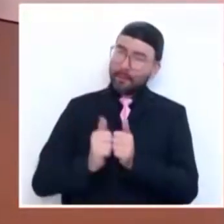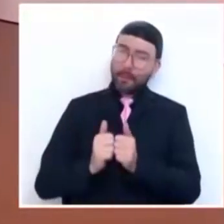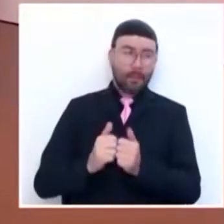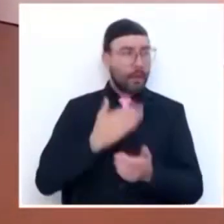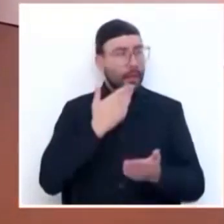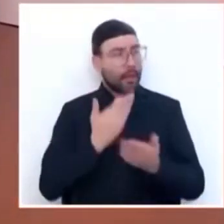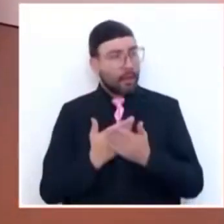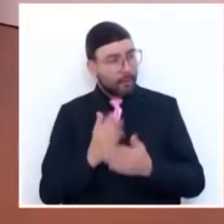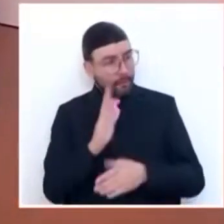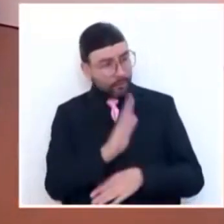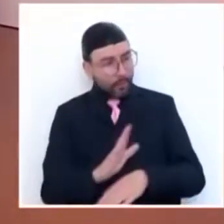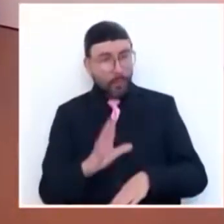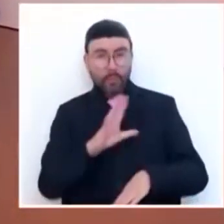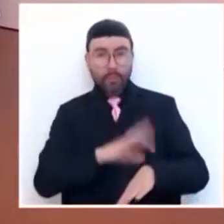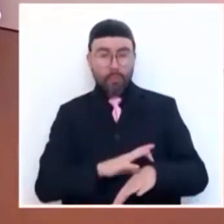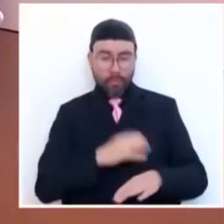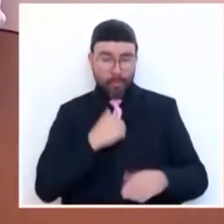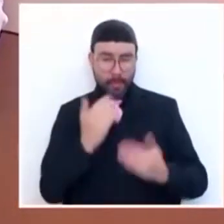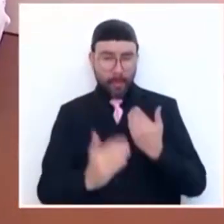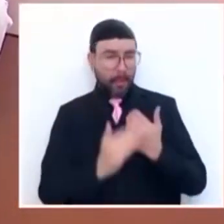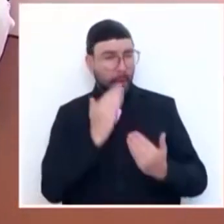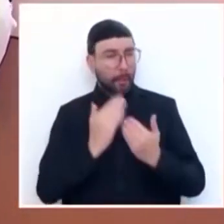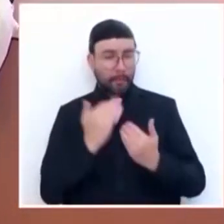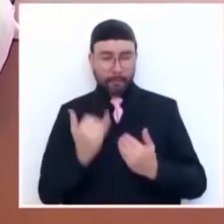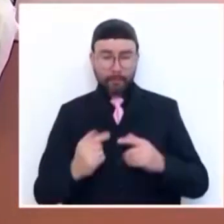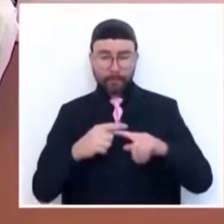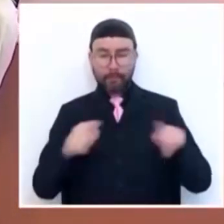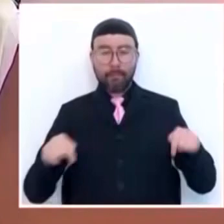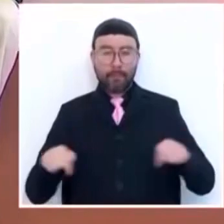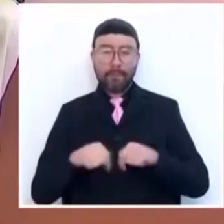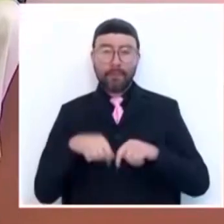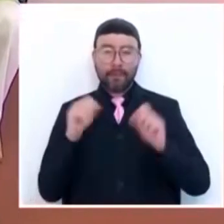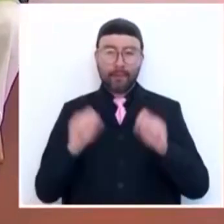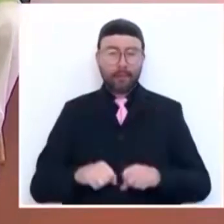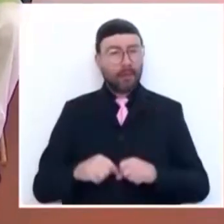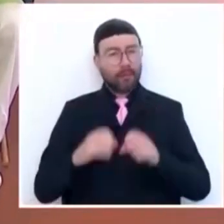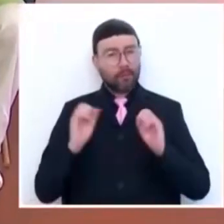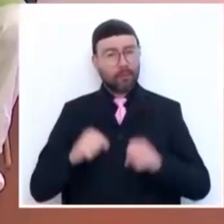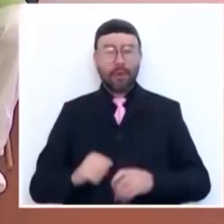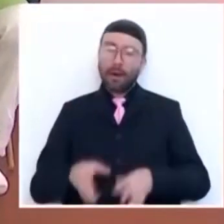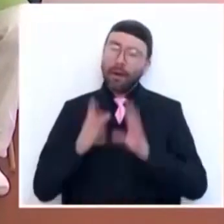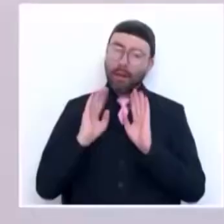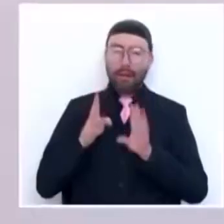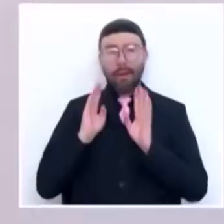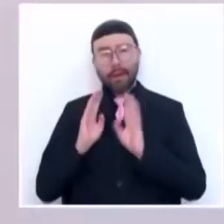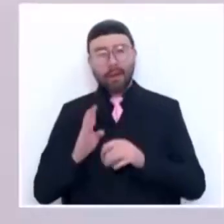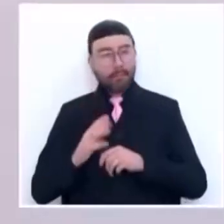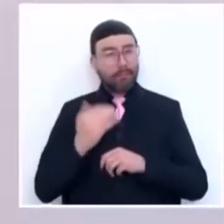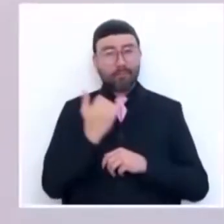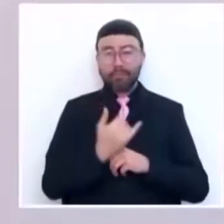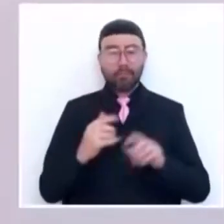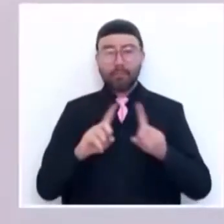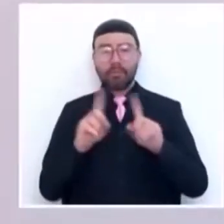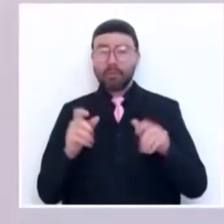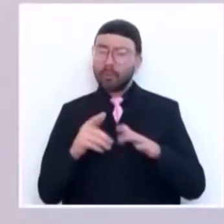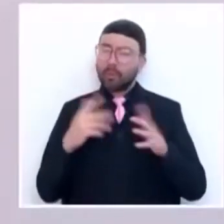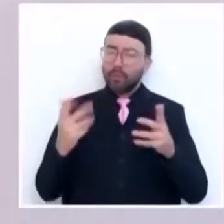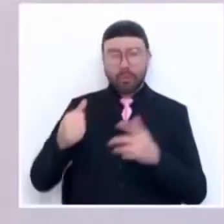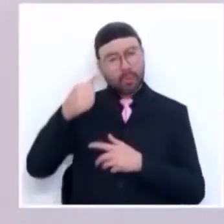Jorge Enrique, por la invitación a este espacio para que conversemos sobre cómo